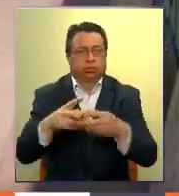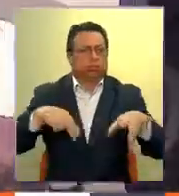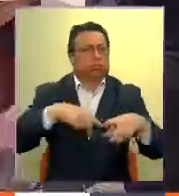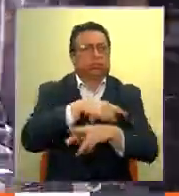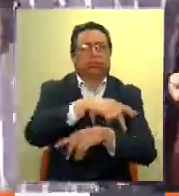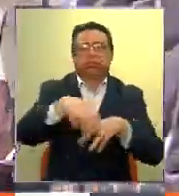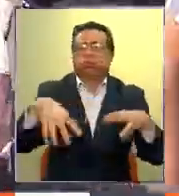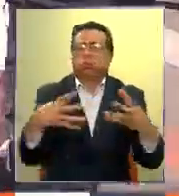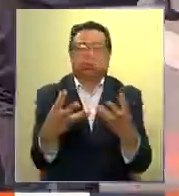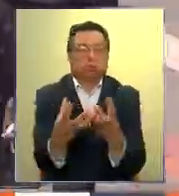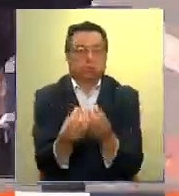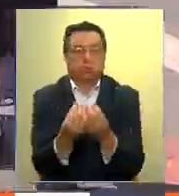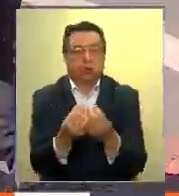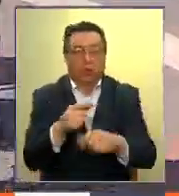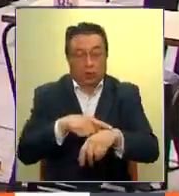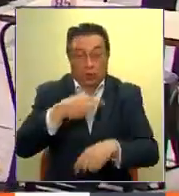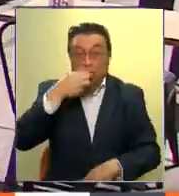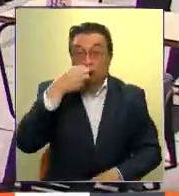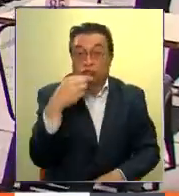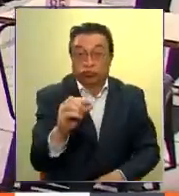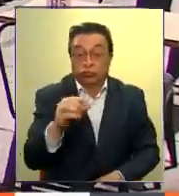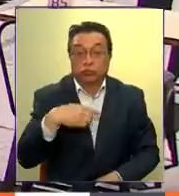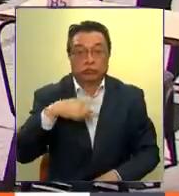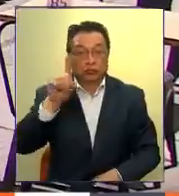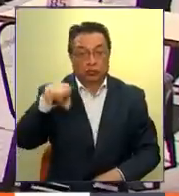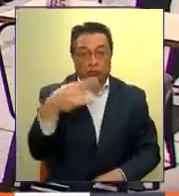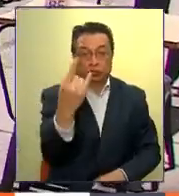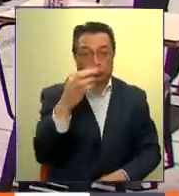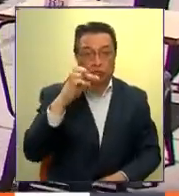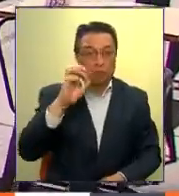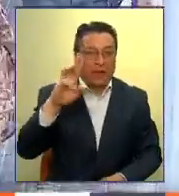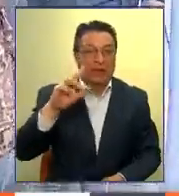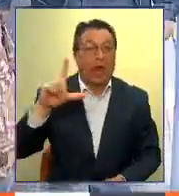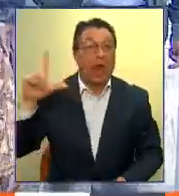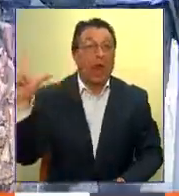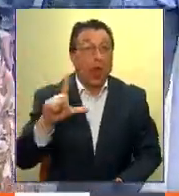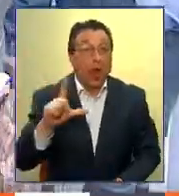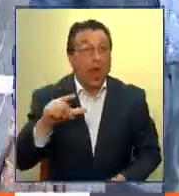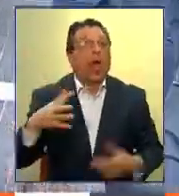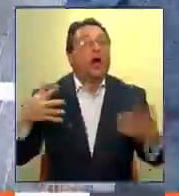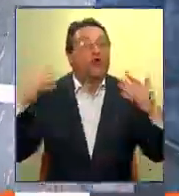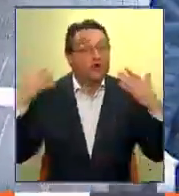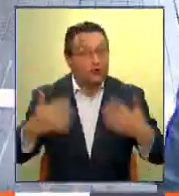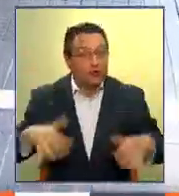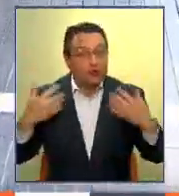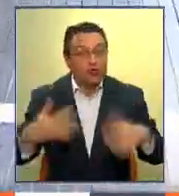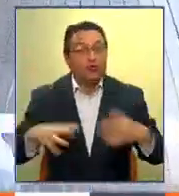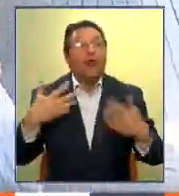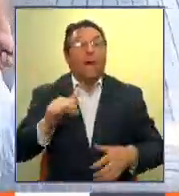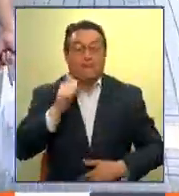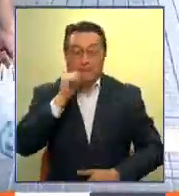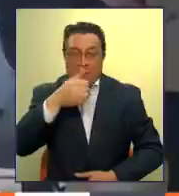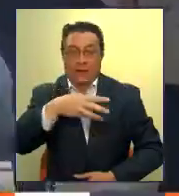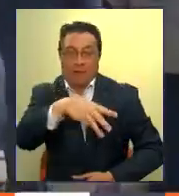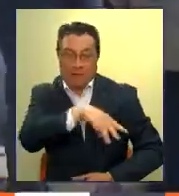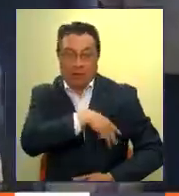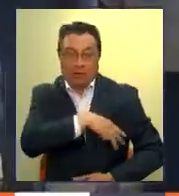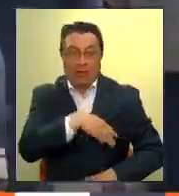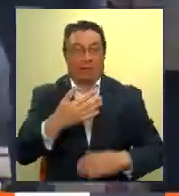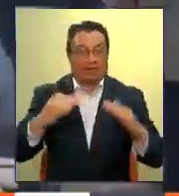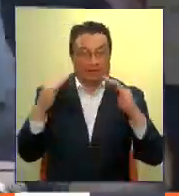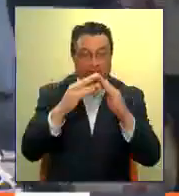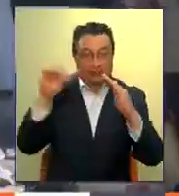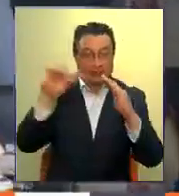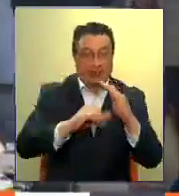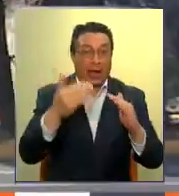a pocas horas de un nuevo super lunes la prueba será aún mayor cuando la región metropolitana quede fuera de cuarentena